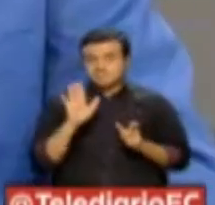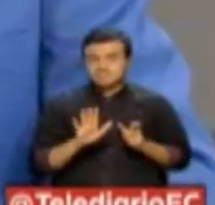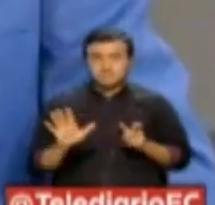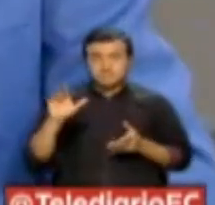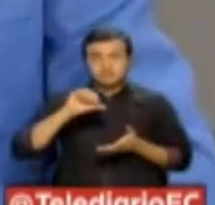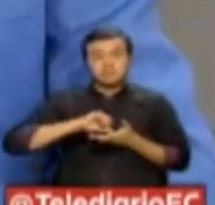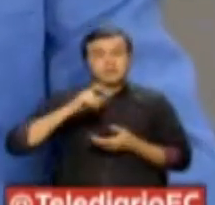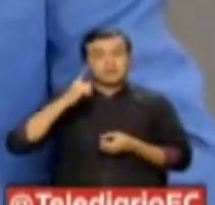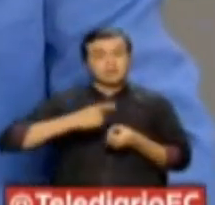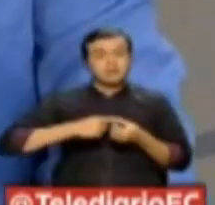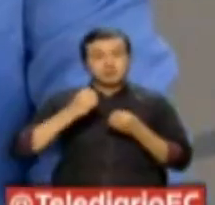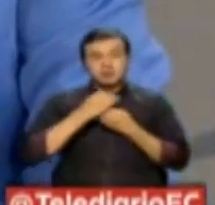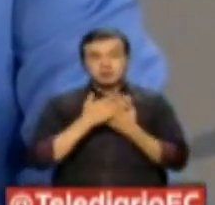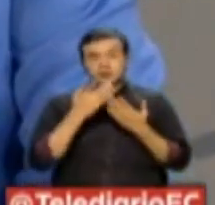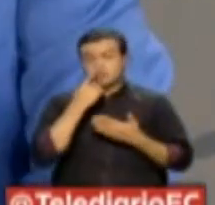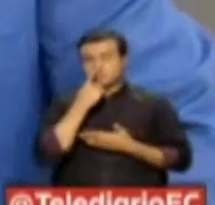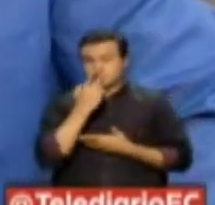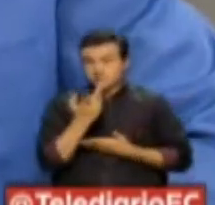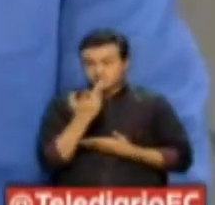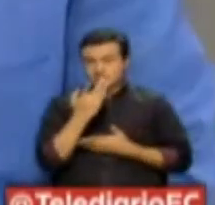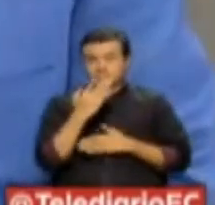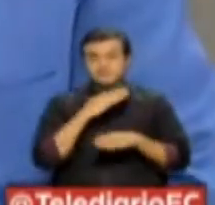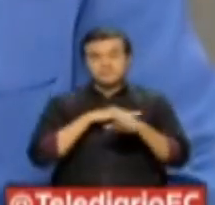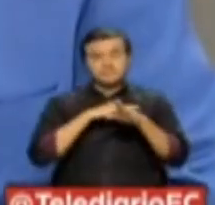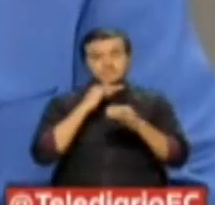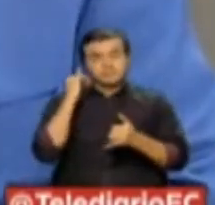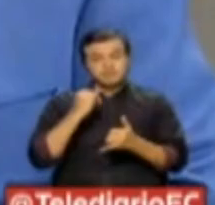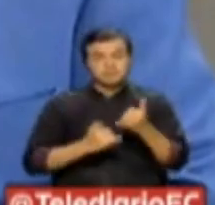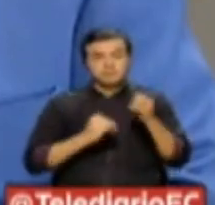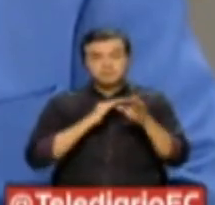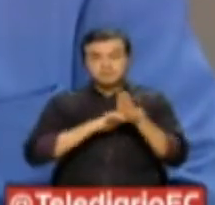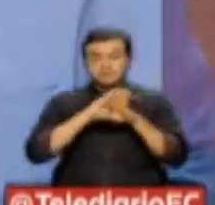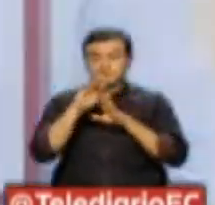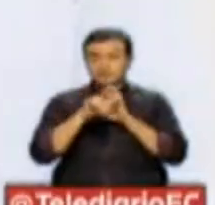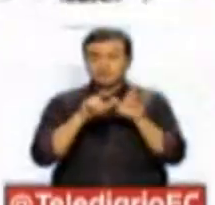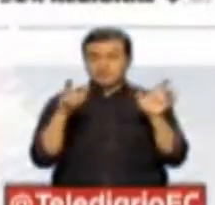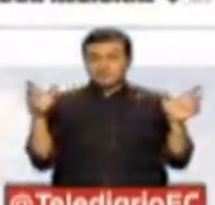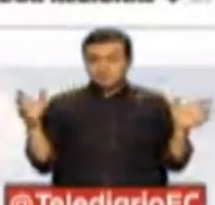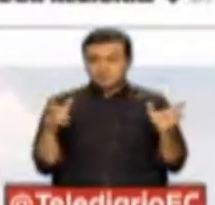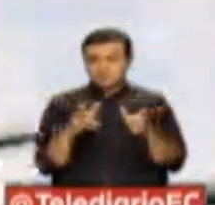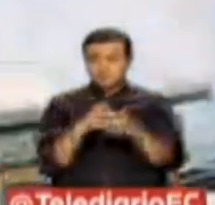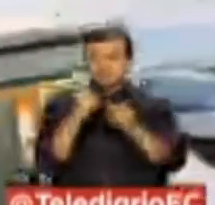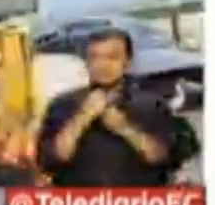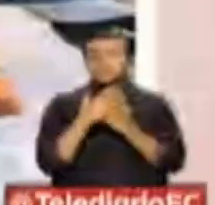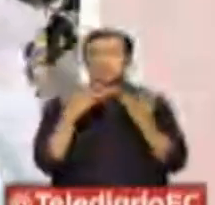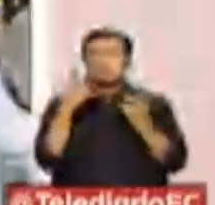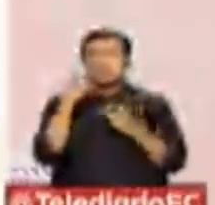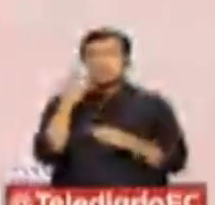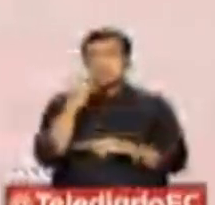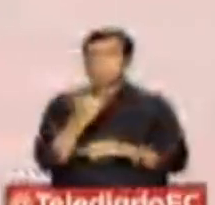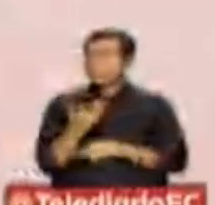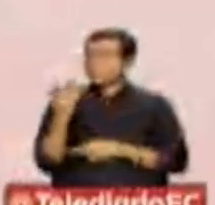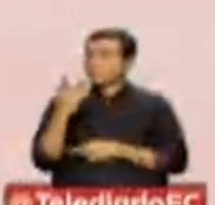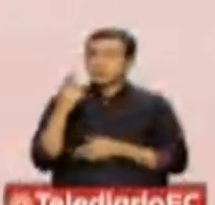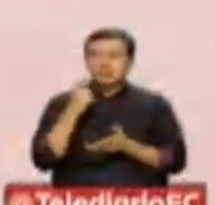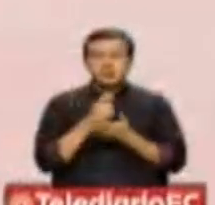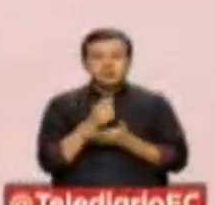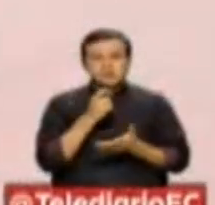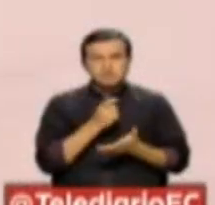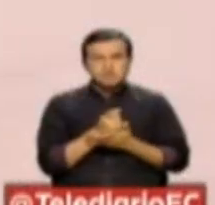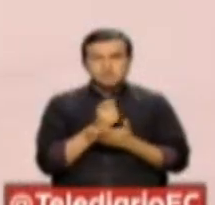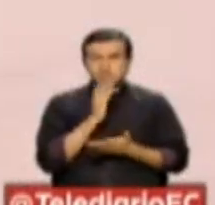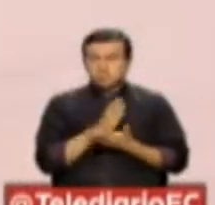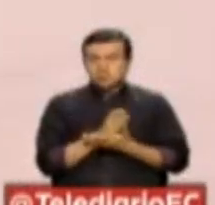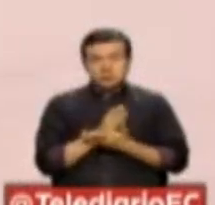de la ciudad de quito nos interesa para concluir diario el telégrafo en esta jornada nos trae lo siguiente la represión no